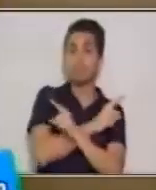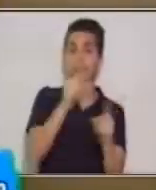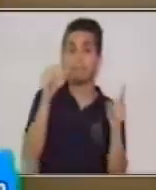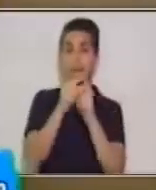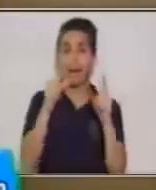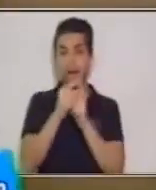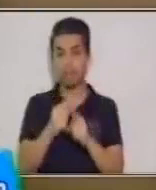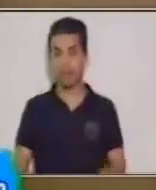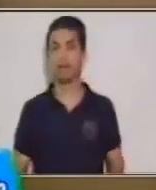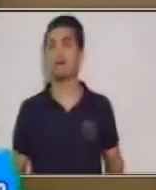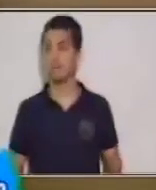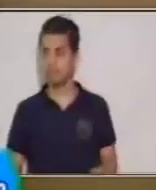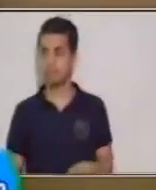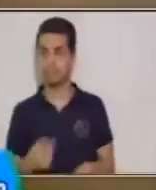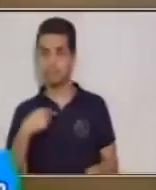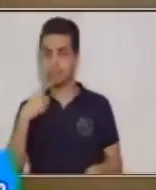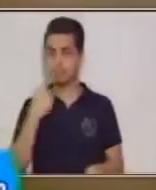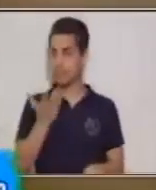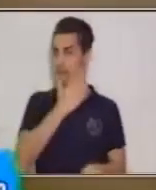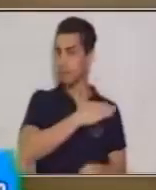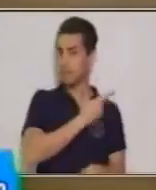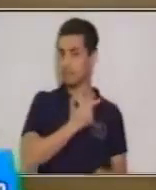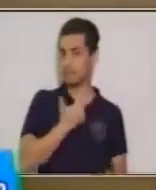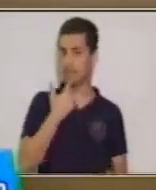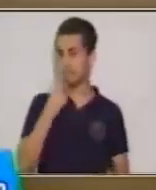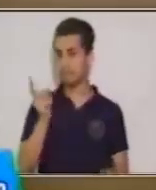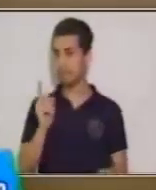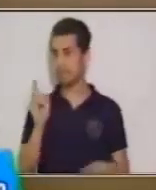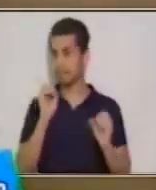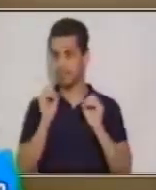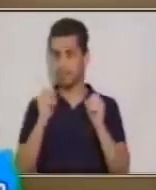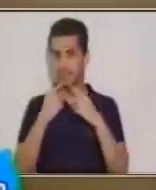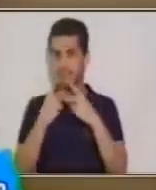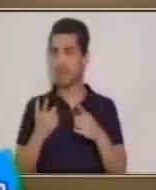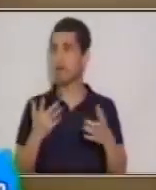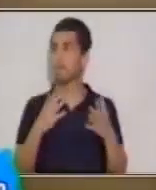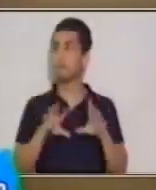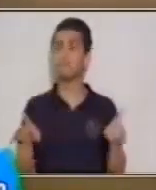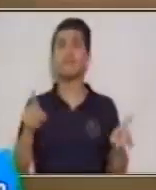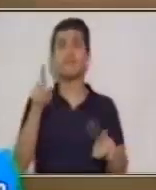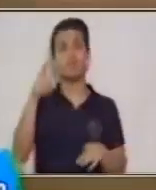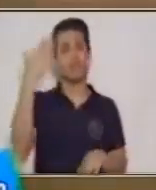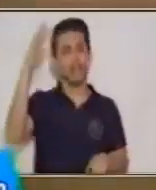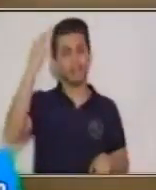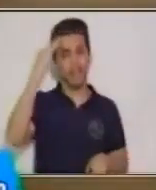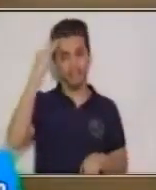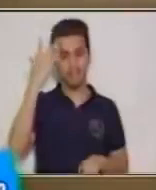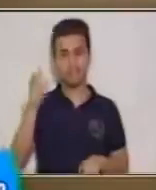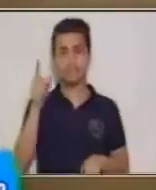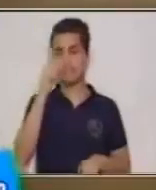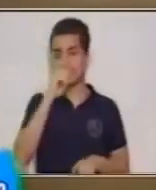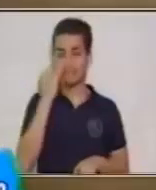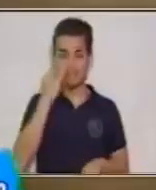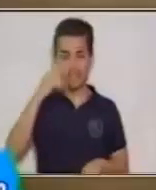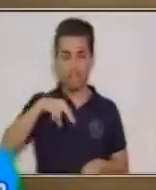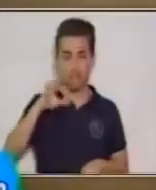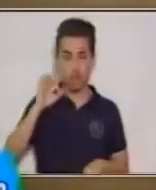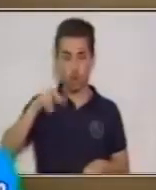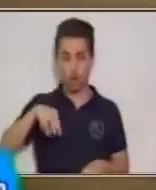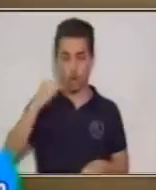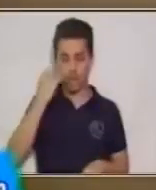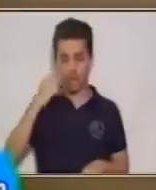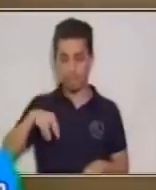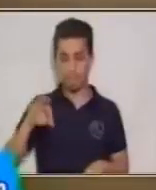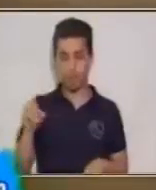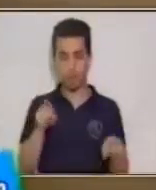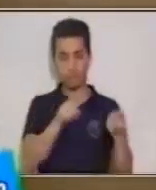palabra. ¿Hablé yo algo sobre los antónimos anteriormente? No, pero tú ya lo sabías, porque tú